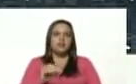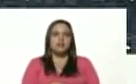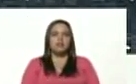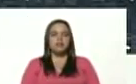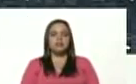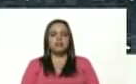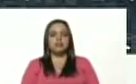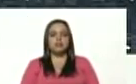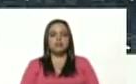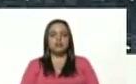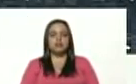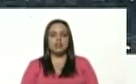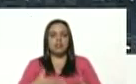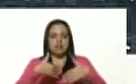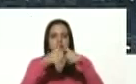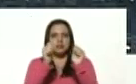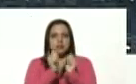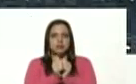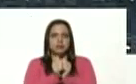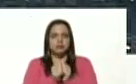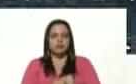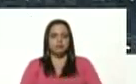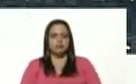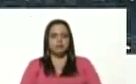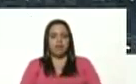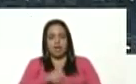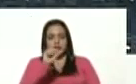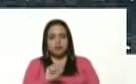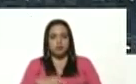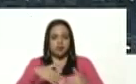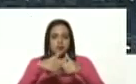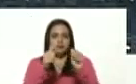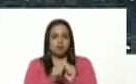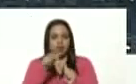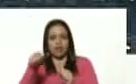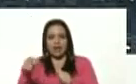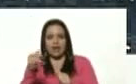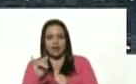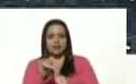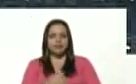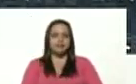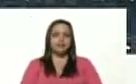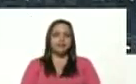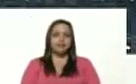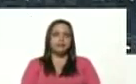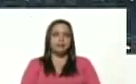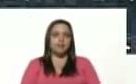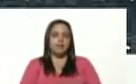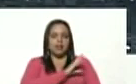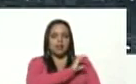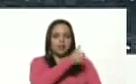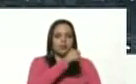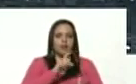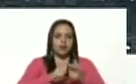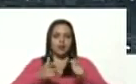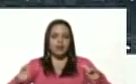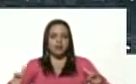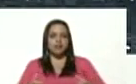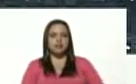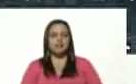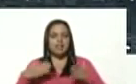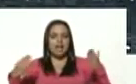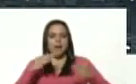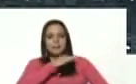allá en el estado Anzoátegui. En el sur de Anzoátegui, allá está el general José Rosso, director general de la